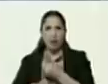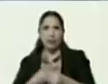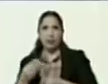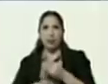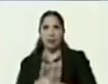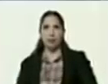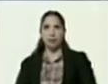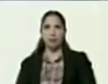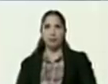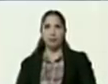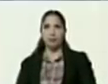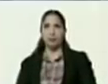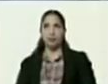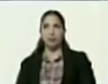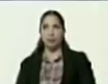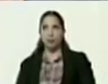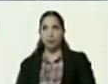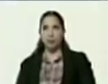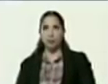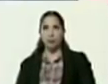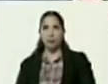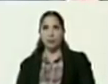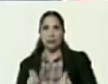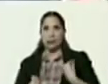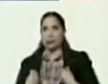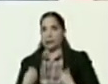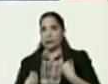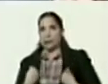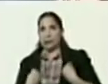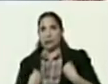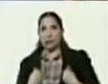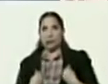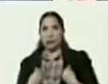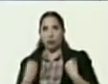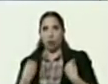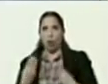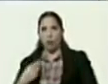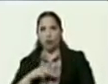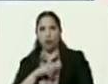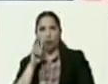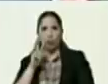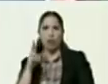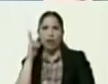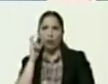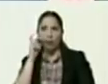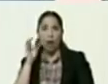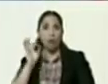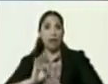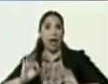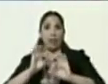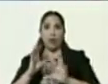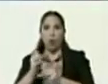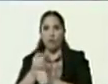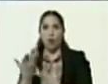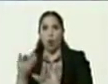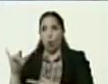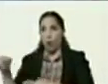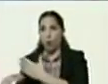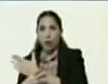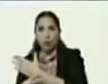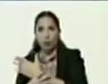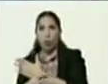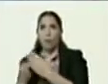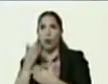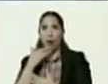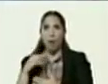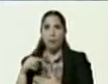a unas argucias completamente fútiles, como esa que hemos escuchado y que nadie creyó que Juan Guaidó venía pasando